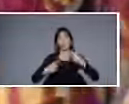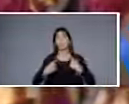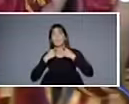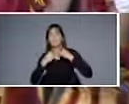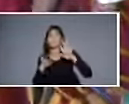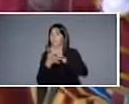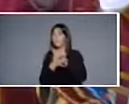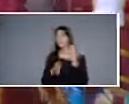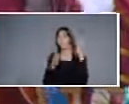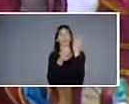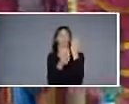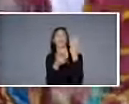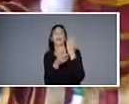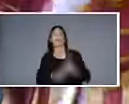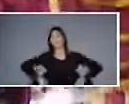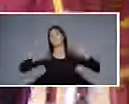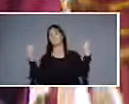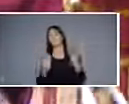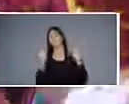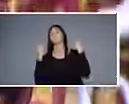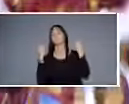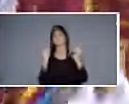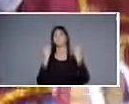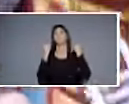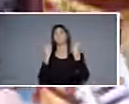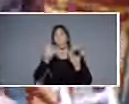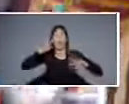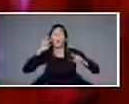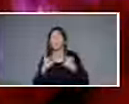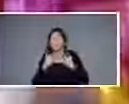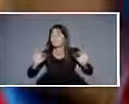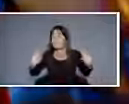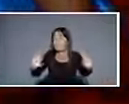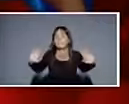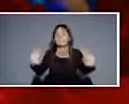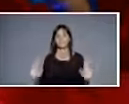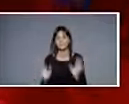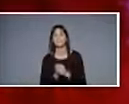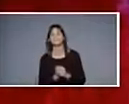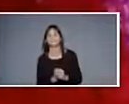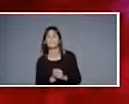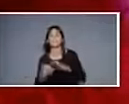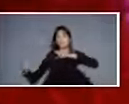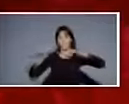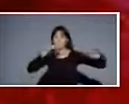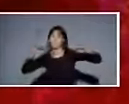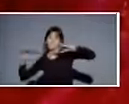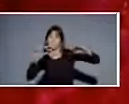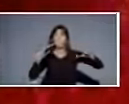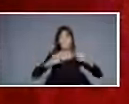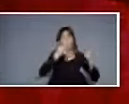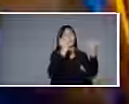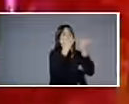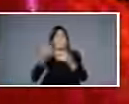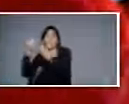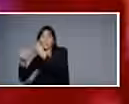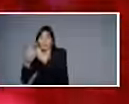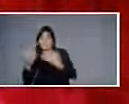lo pierden ya les sale refinado. Un deli, un pesacero,